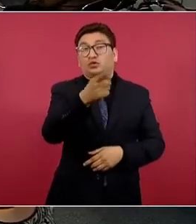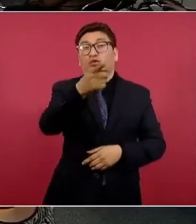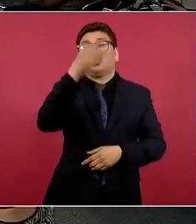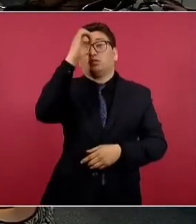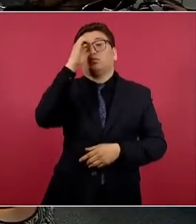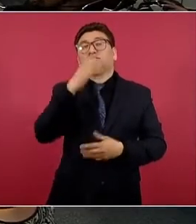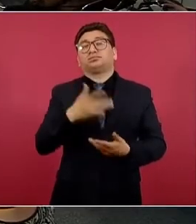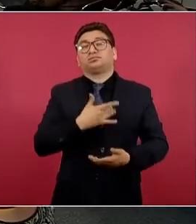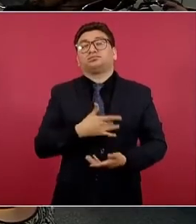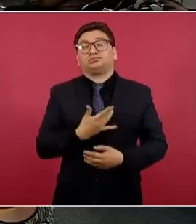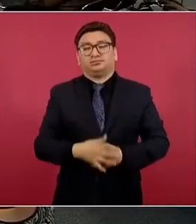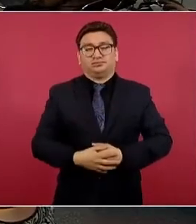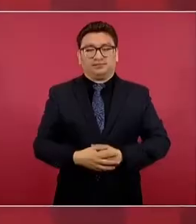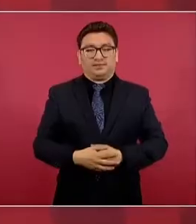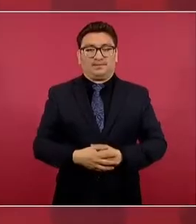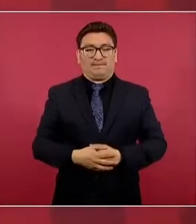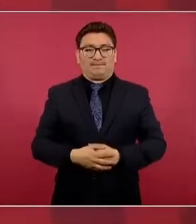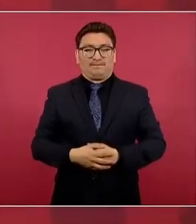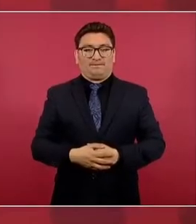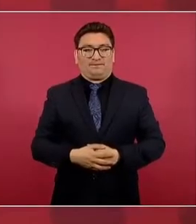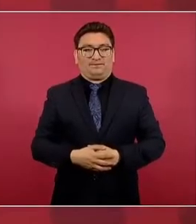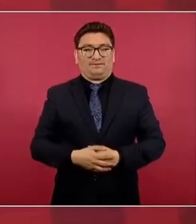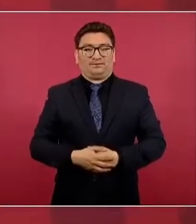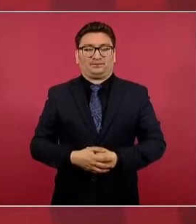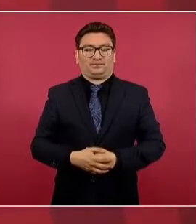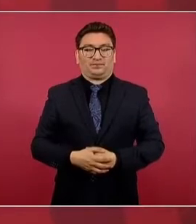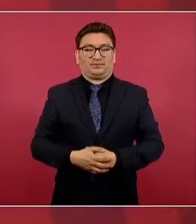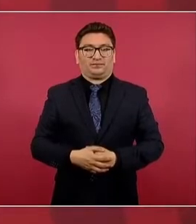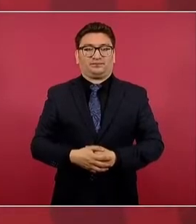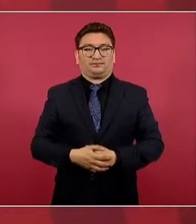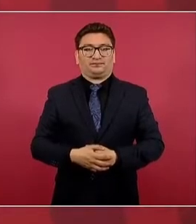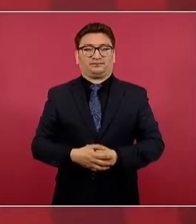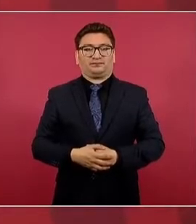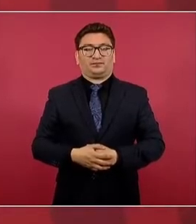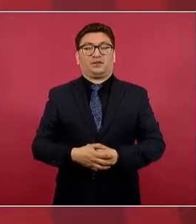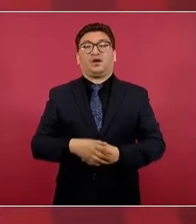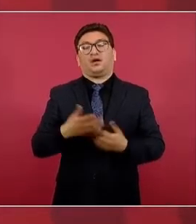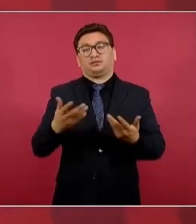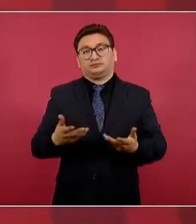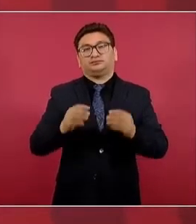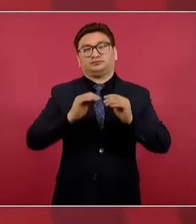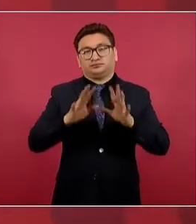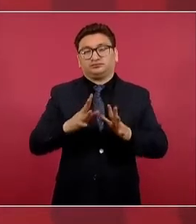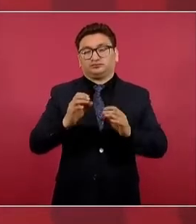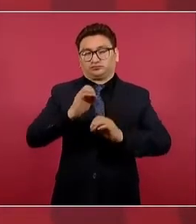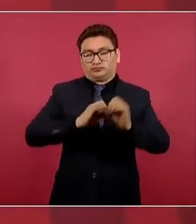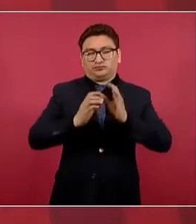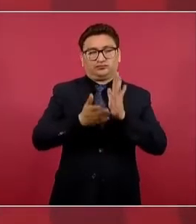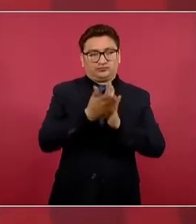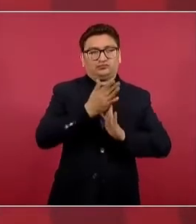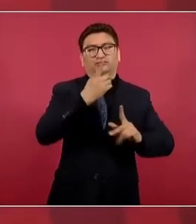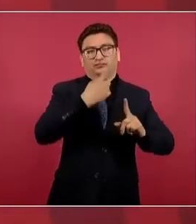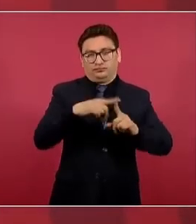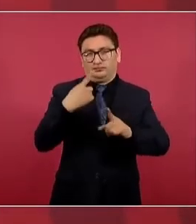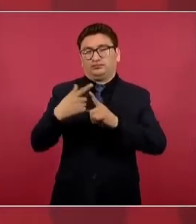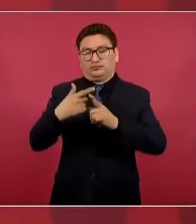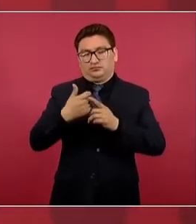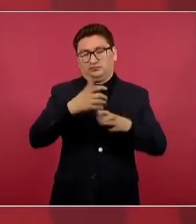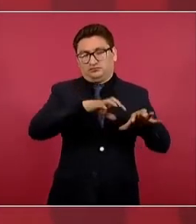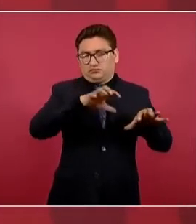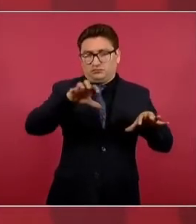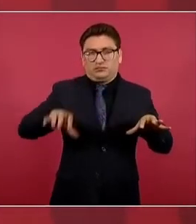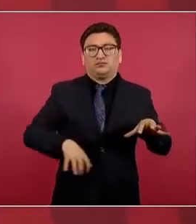al respecto de este tema? Pues es que se están llevando a cabo obras estratégicas